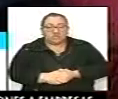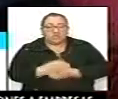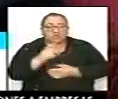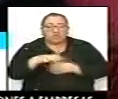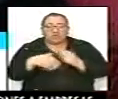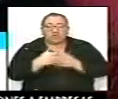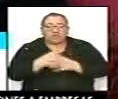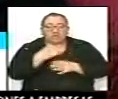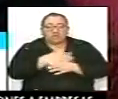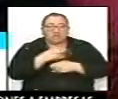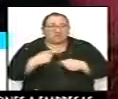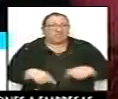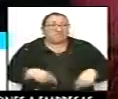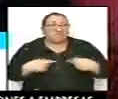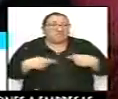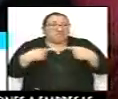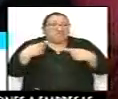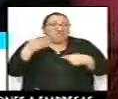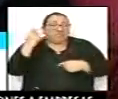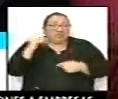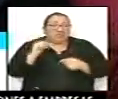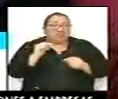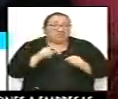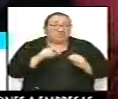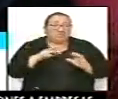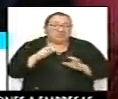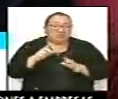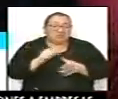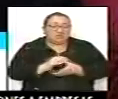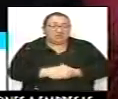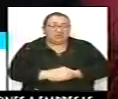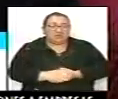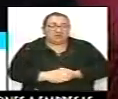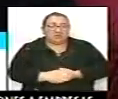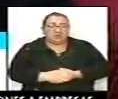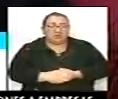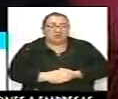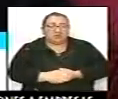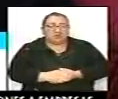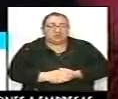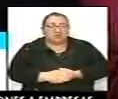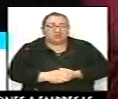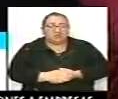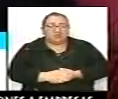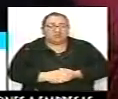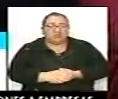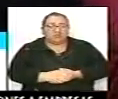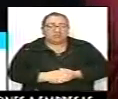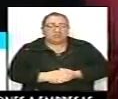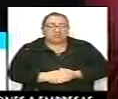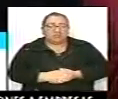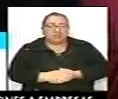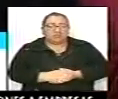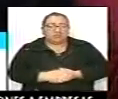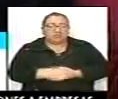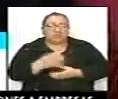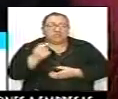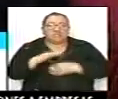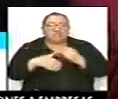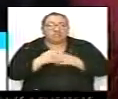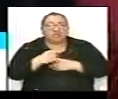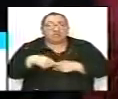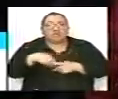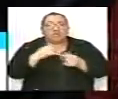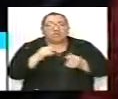todos los que eran mis rivales políticos en la época de los años 70, que militaban en PKR, en Vanguardia, todos ellos